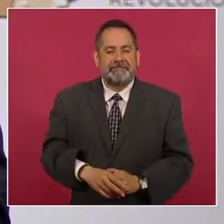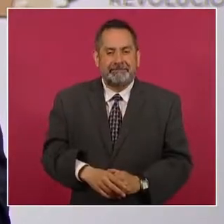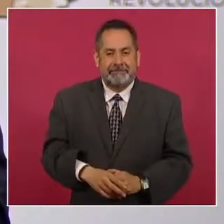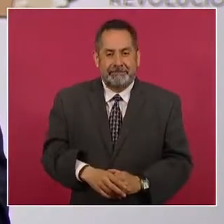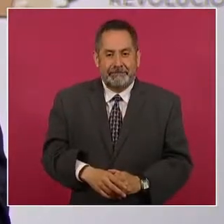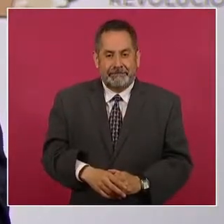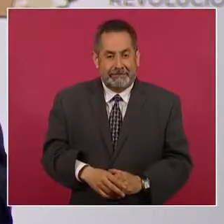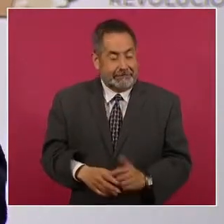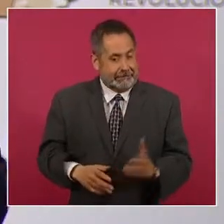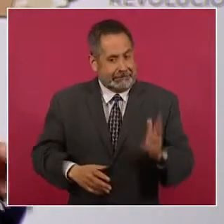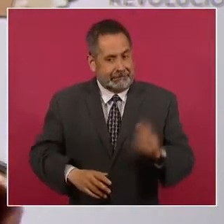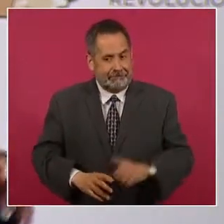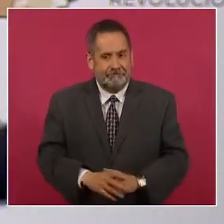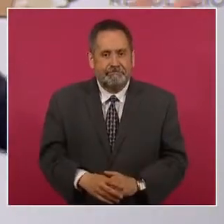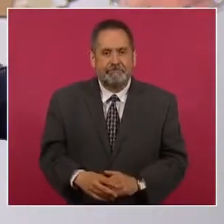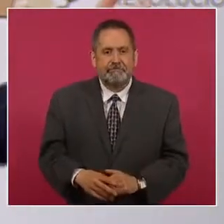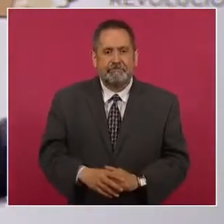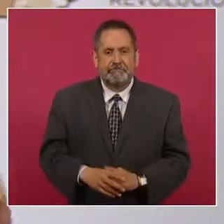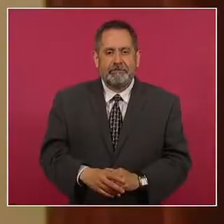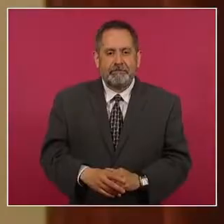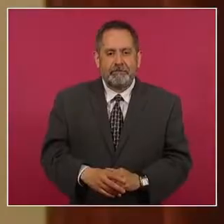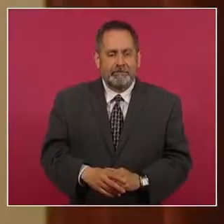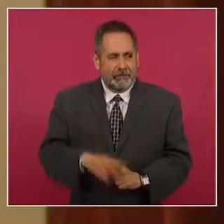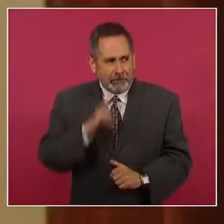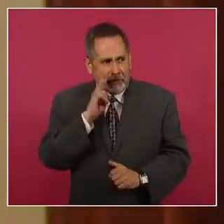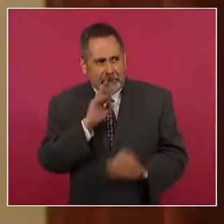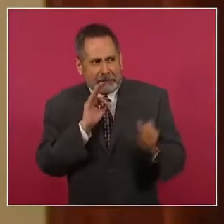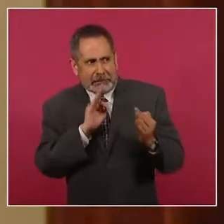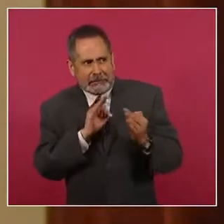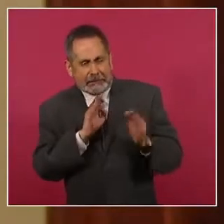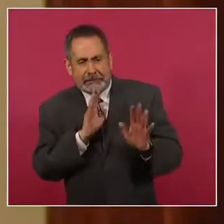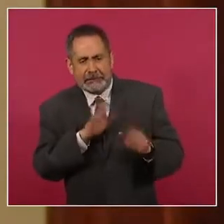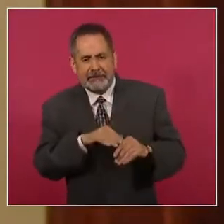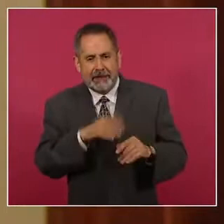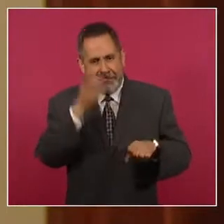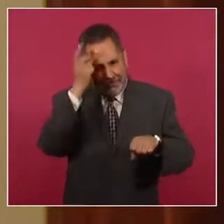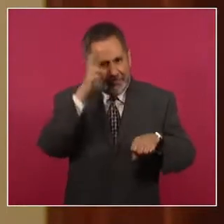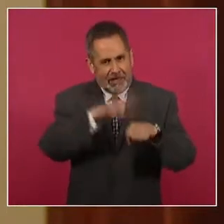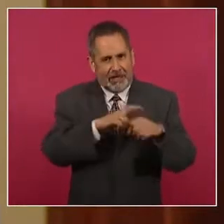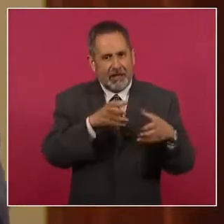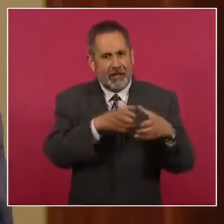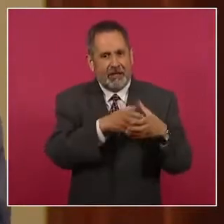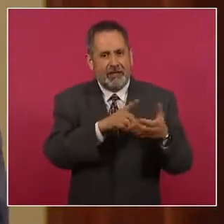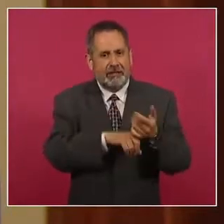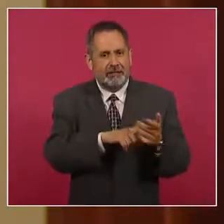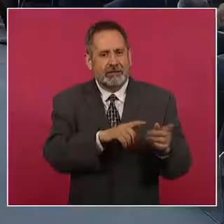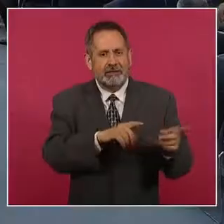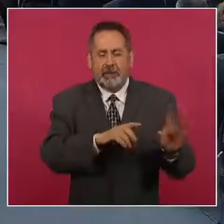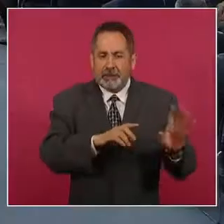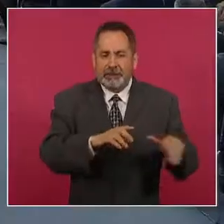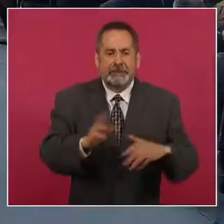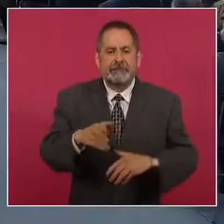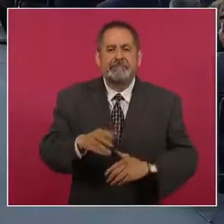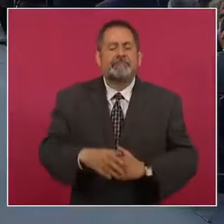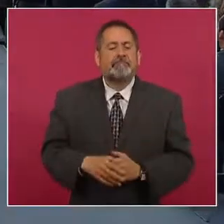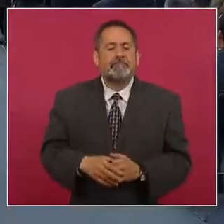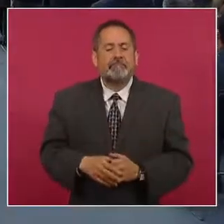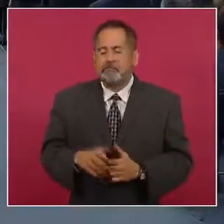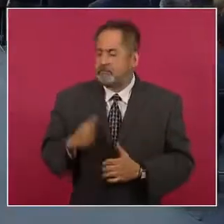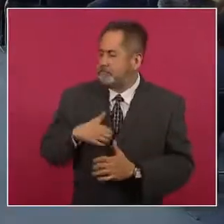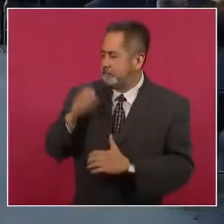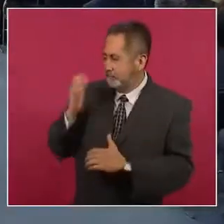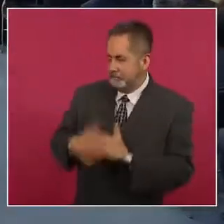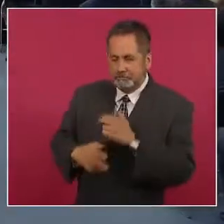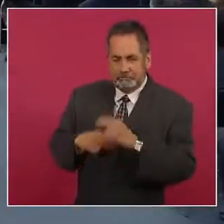sí, es que lo vi cerca del director de la Unidad de Inteligencia Financiera. Bueno, concluyo,